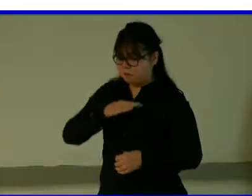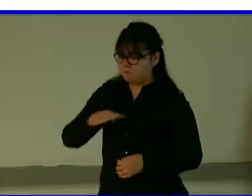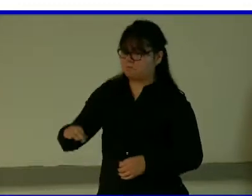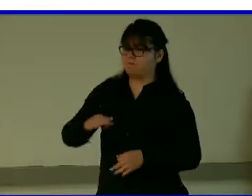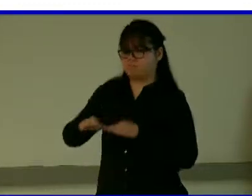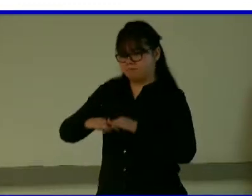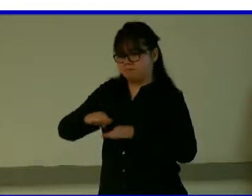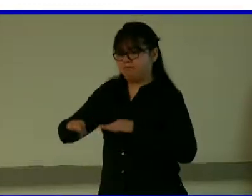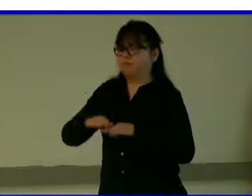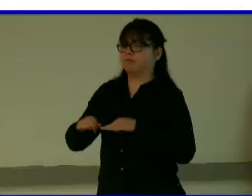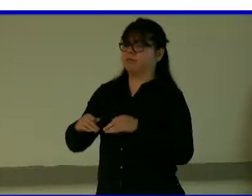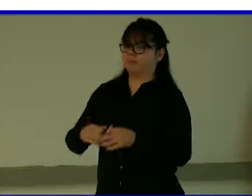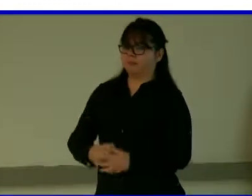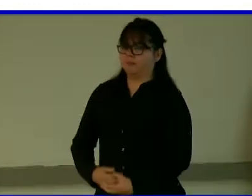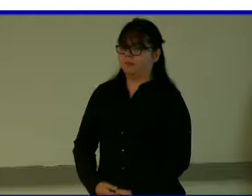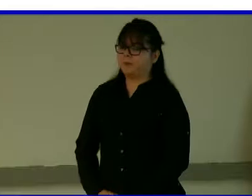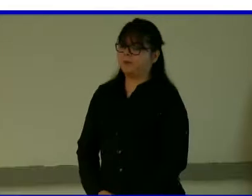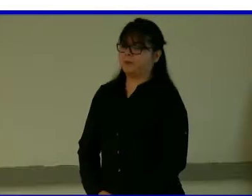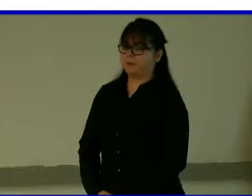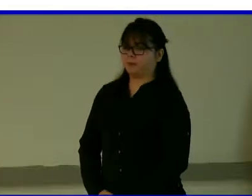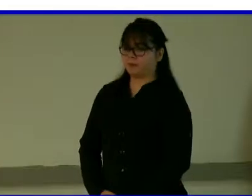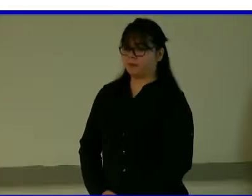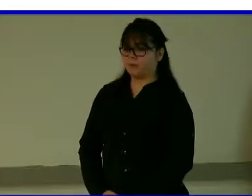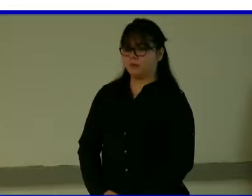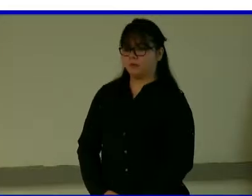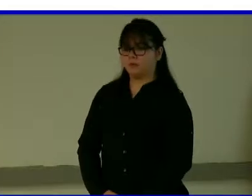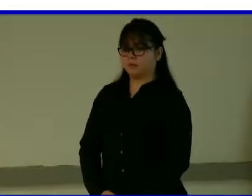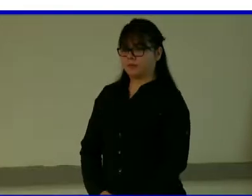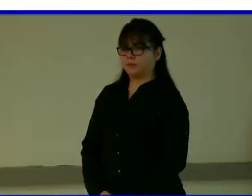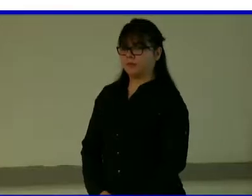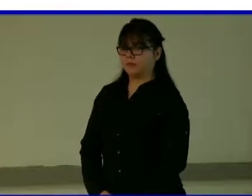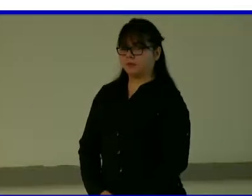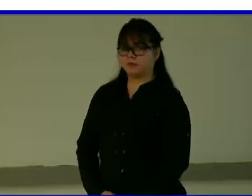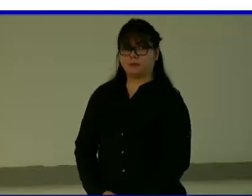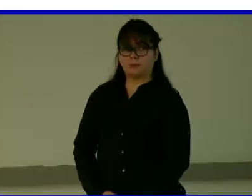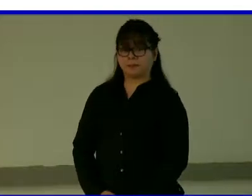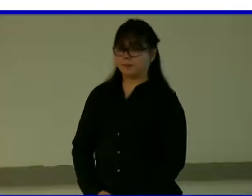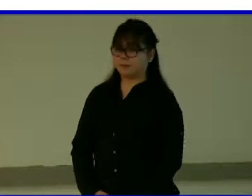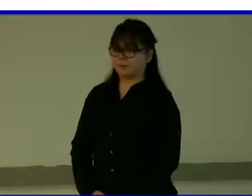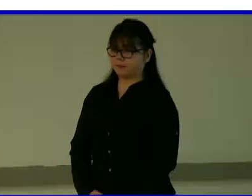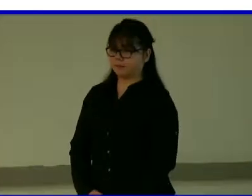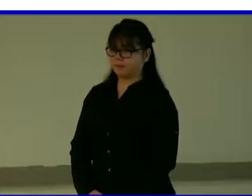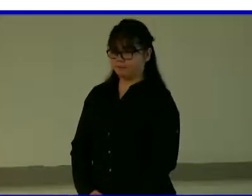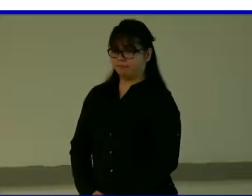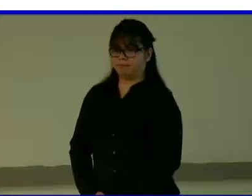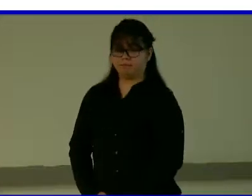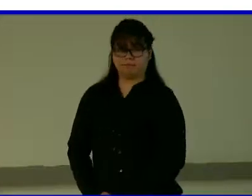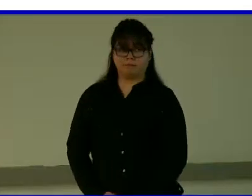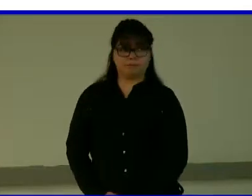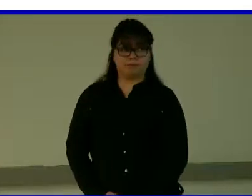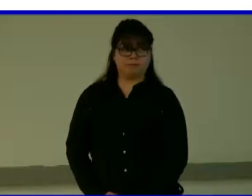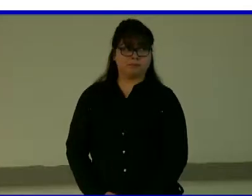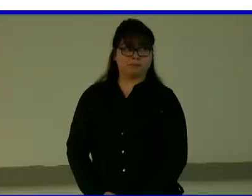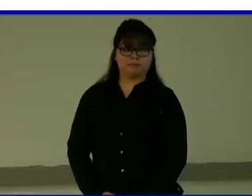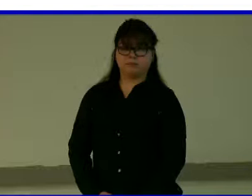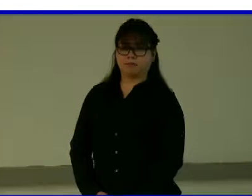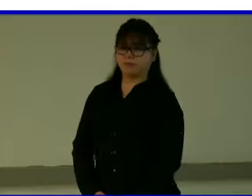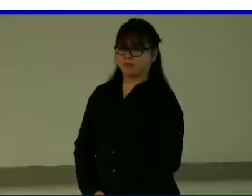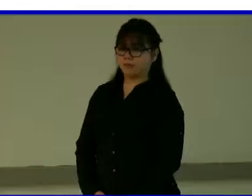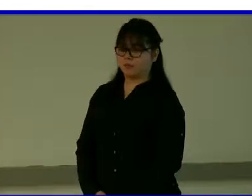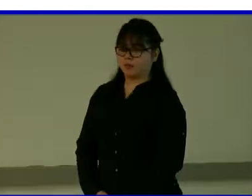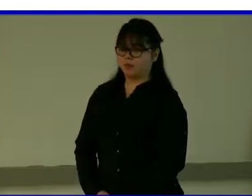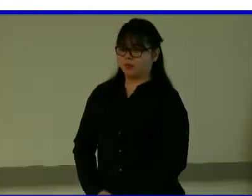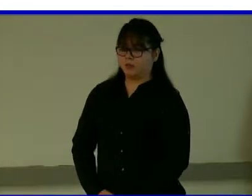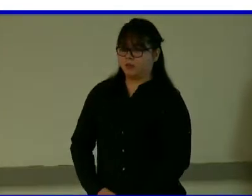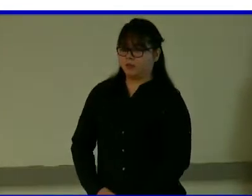ser competente. O sea que estaría con trastornos mentales si pensara que estaba